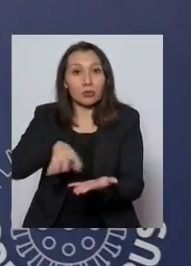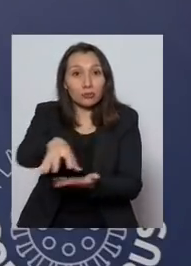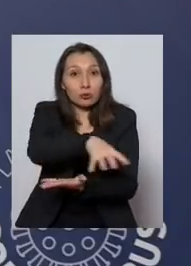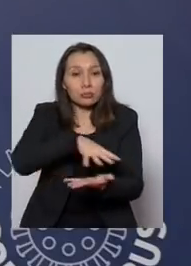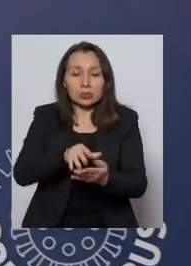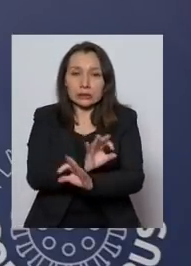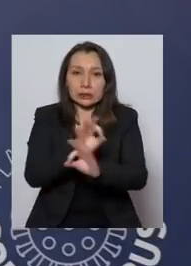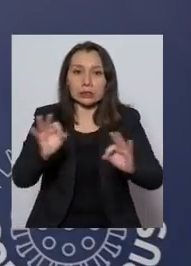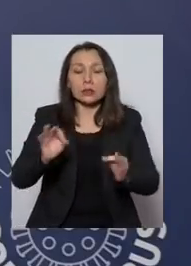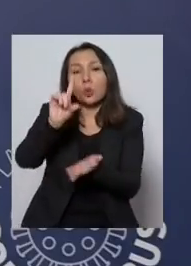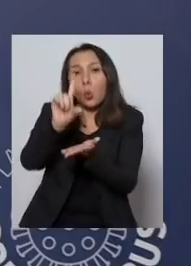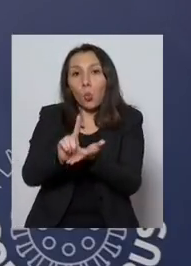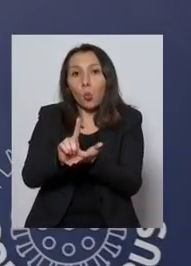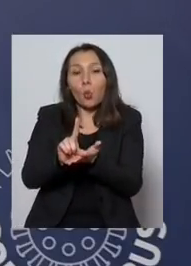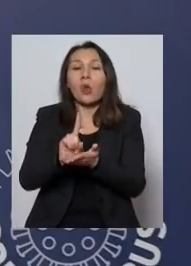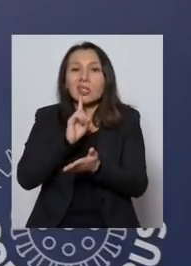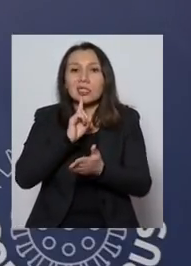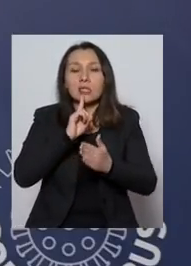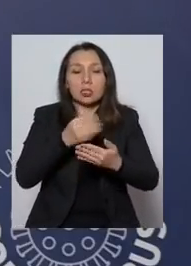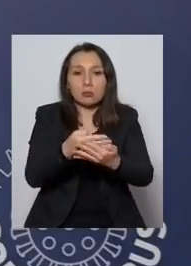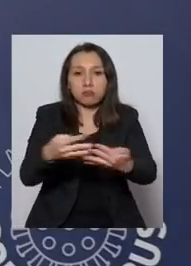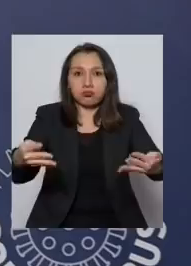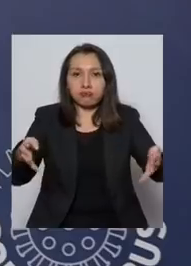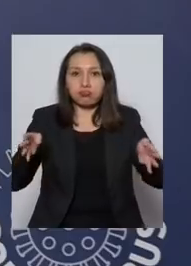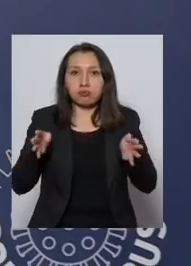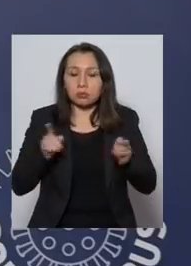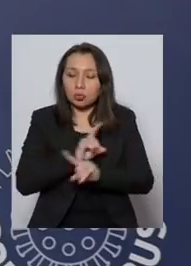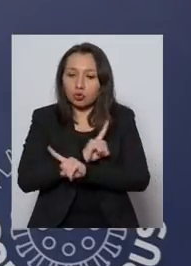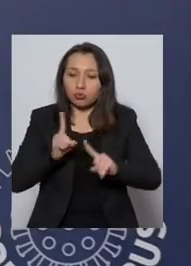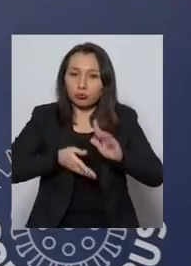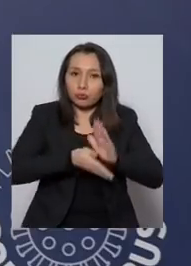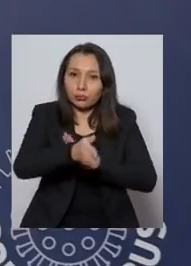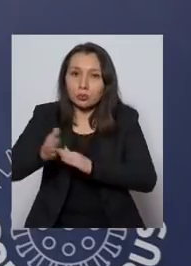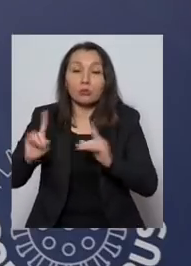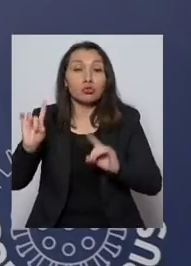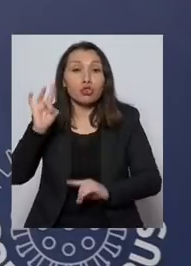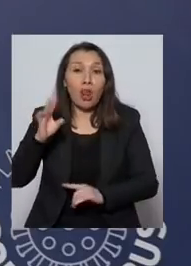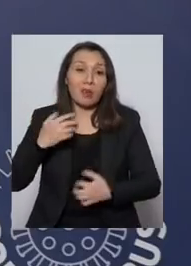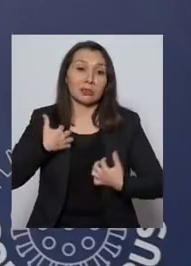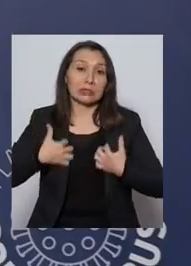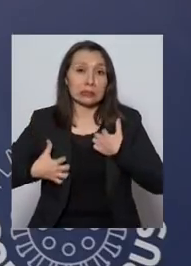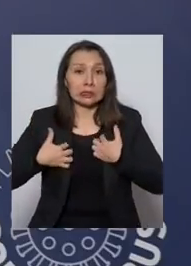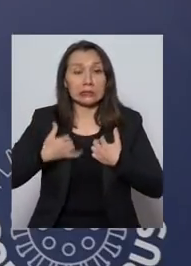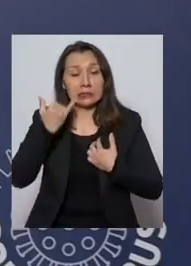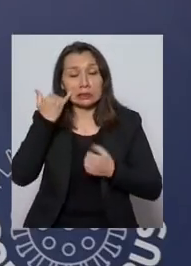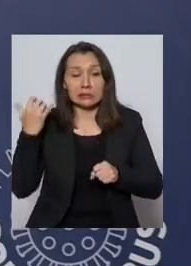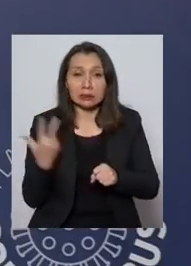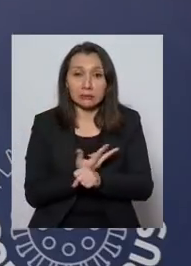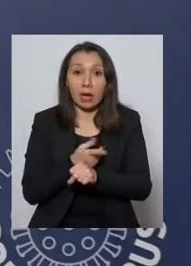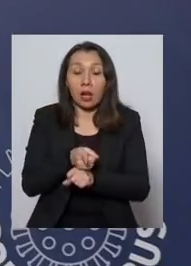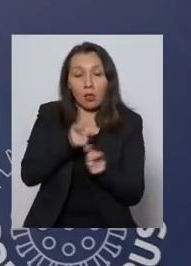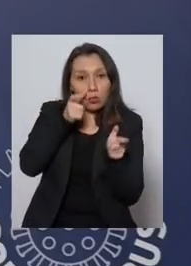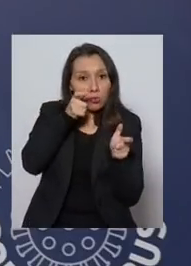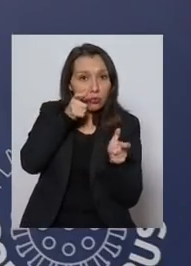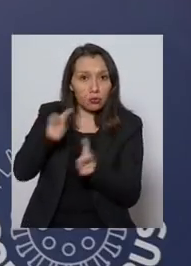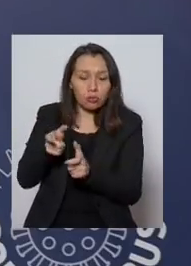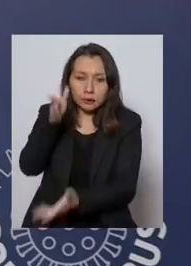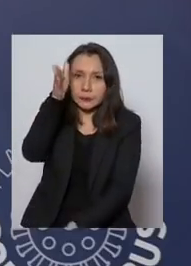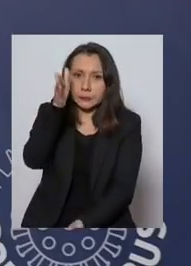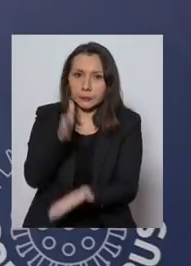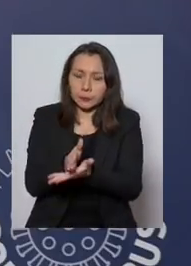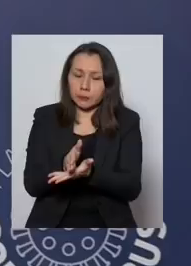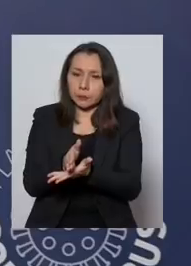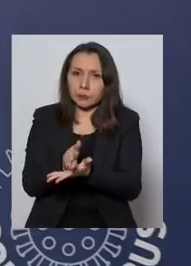metropolitana ni de los lugares que se encuentran acordonados, porque solamente van a pasar un mal rato y la fiscalización va a